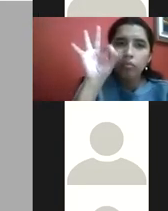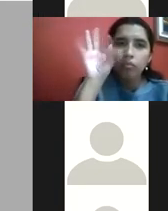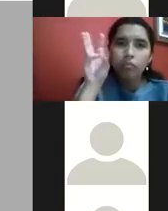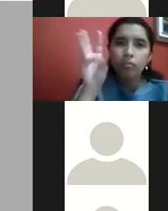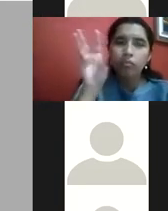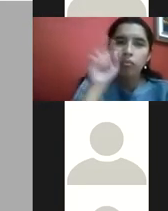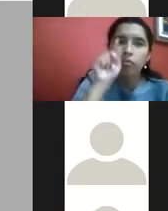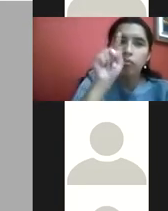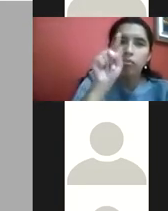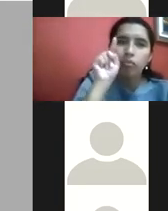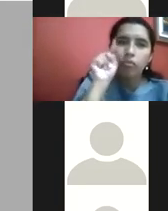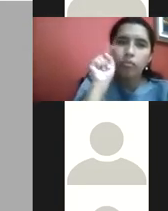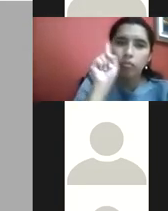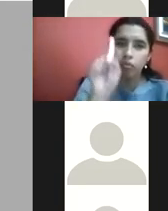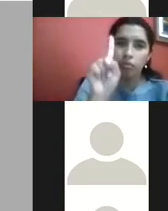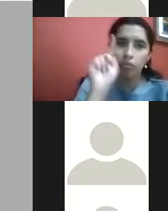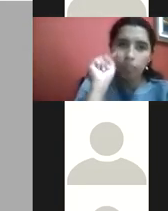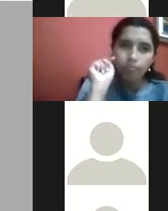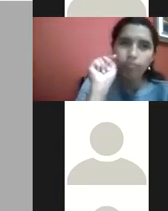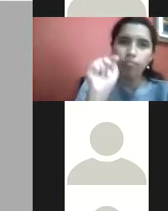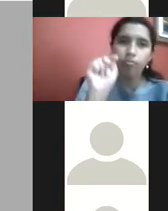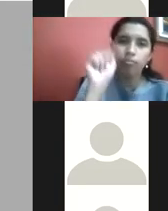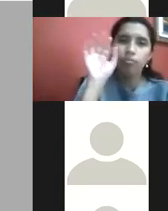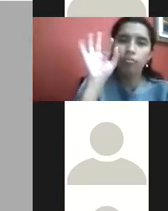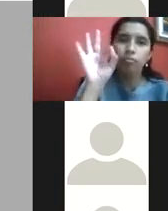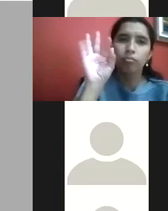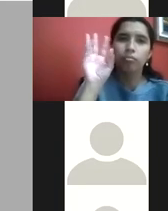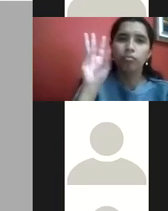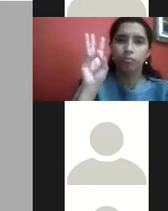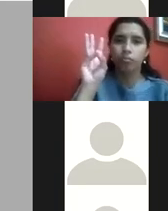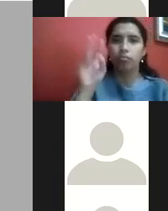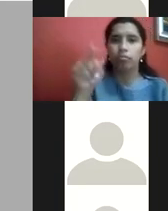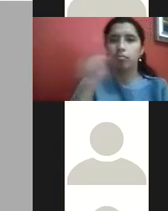Bien, entonces hasta aquí es prácticamente todo lo que vamos a hacer a mano.